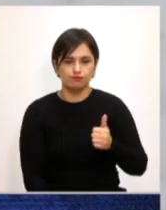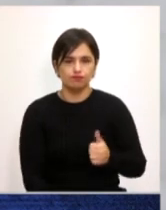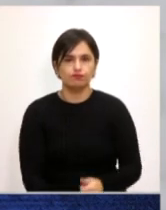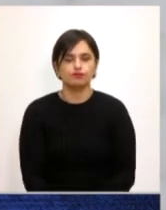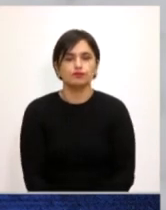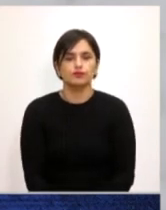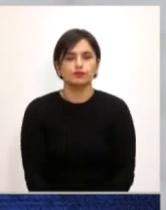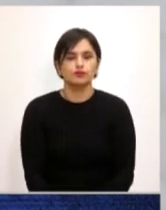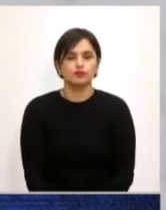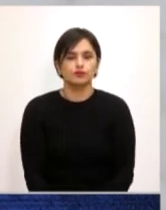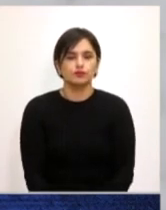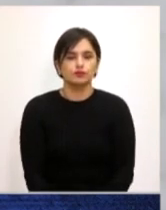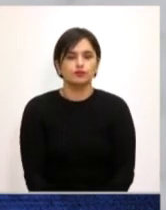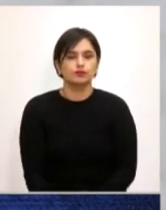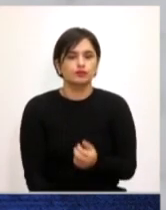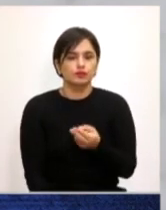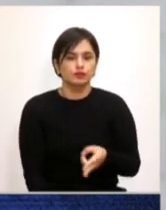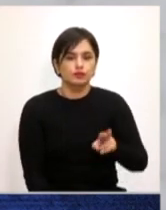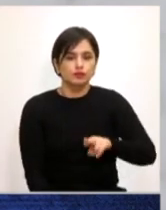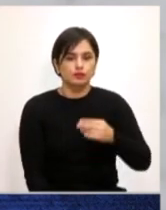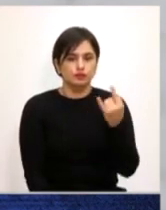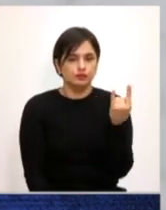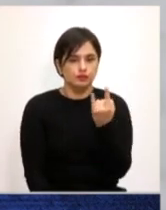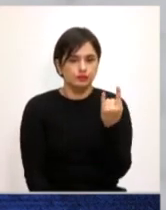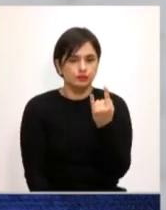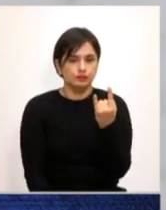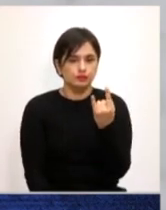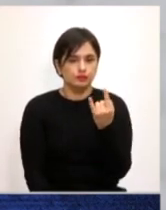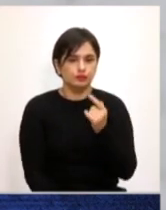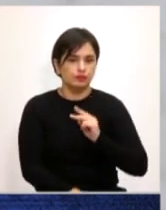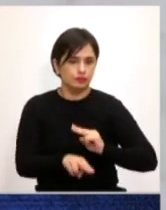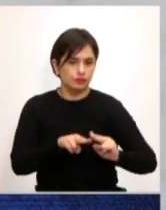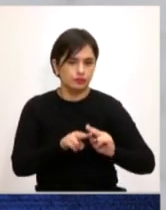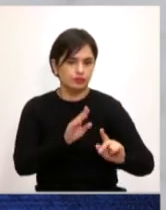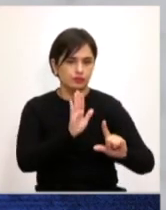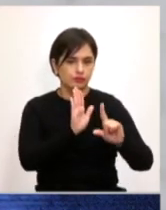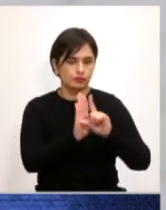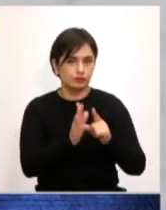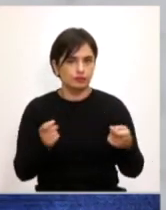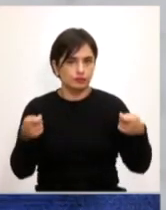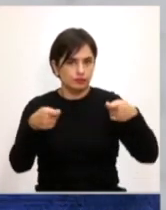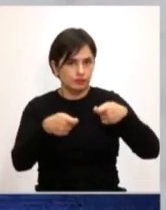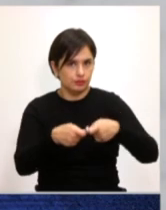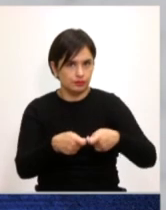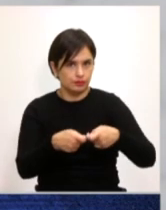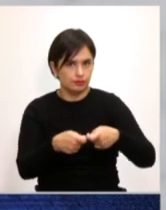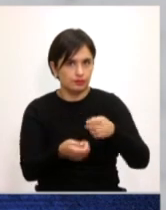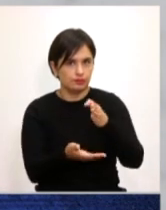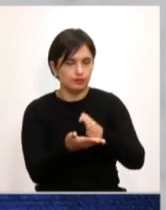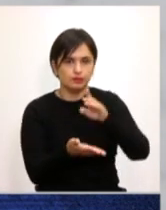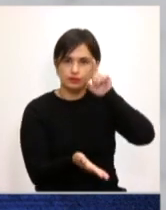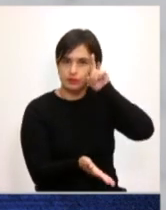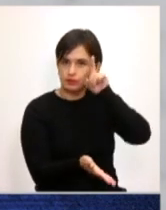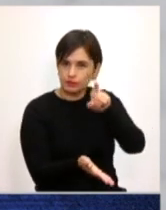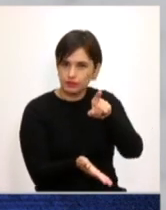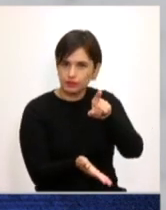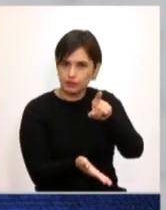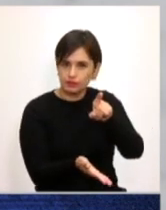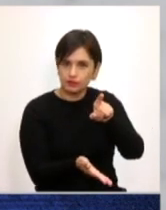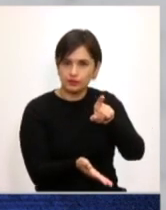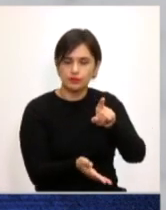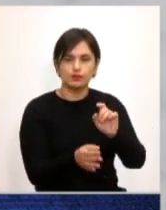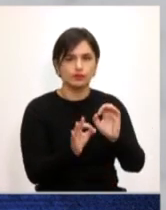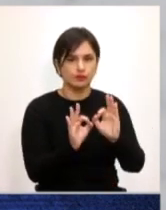mismo modo, reiteramos la urgencia de legislar sobre subvención escolar preferencial y